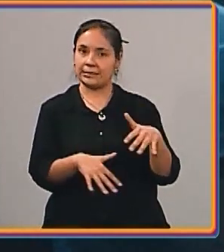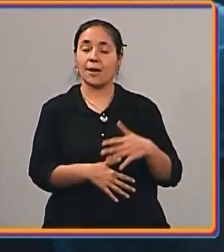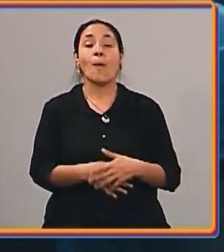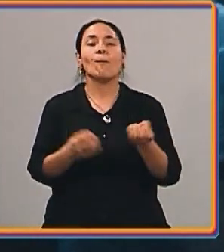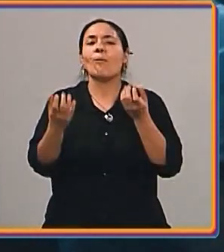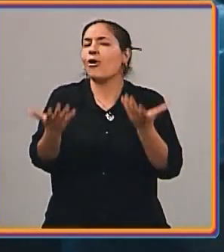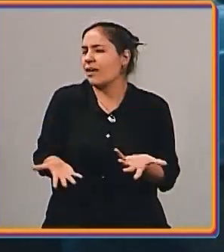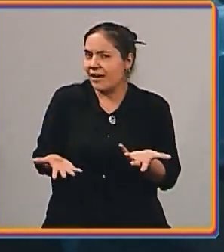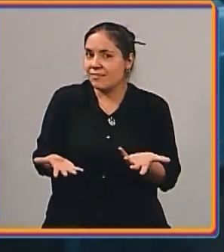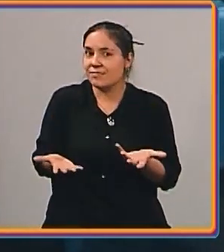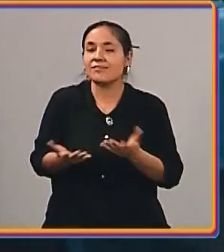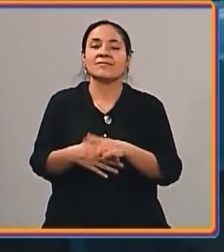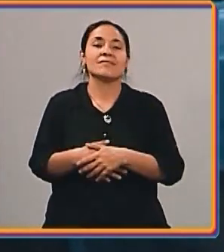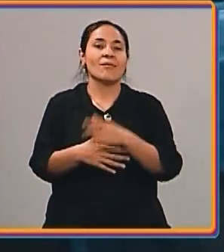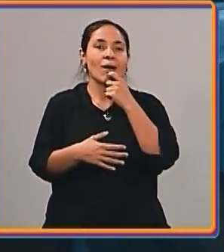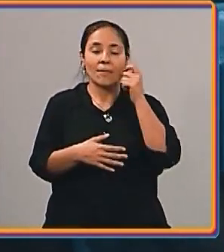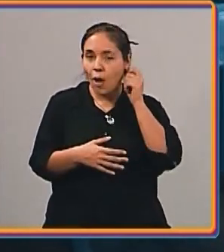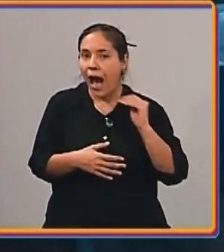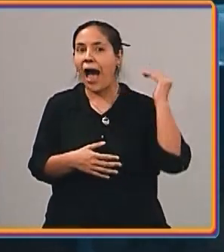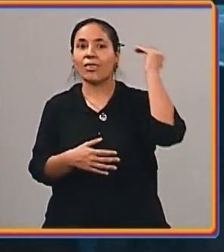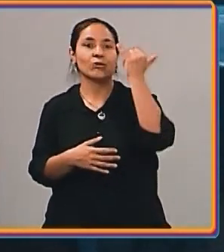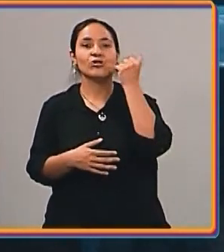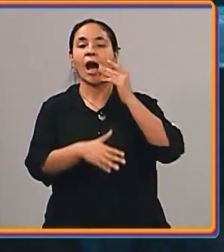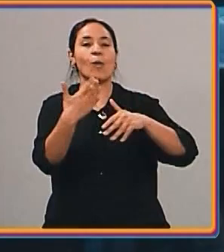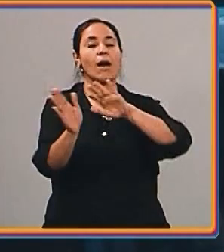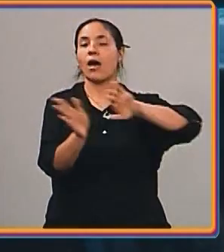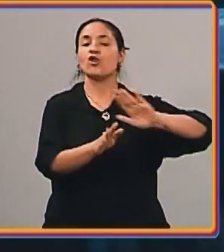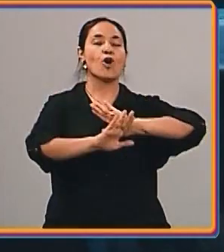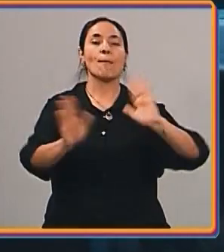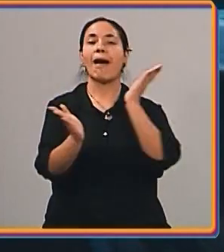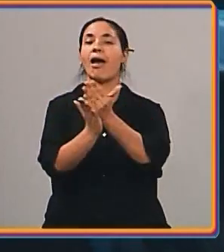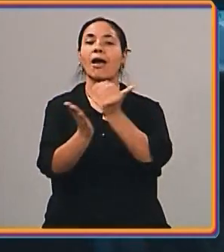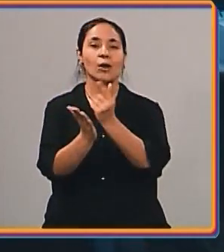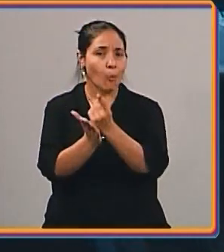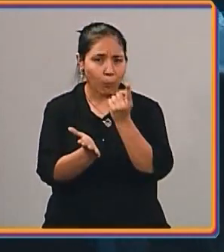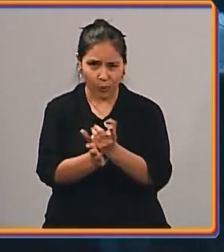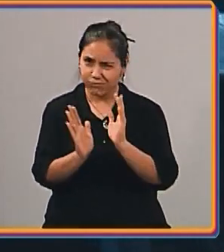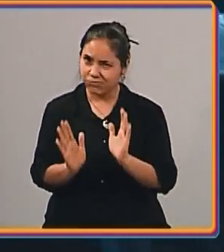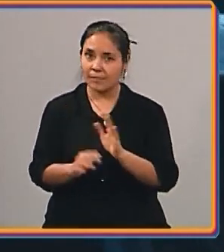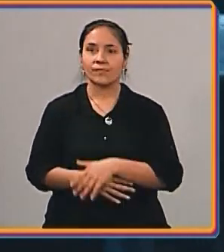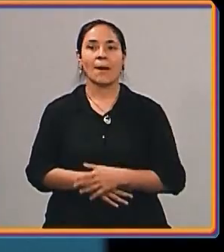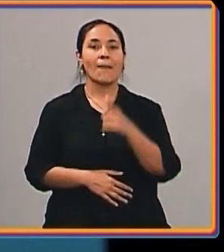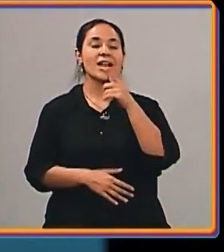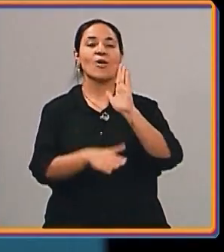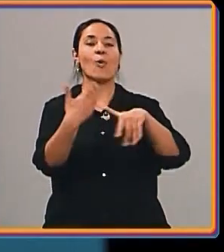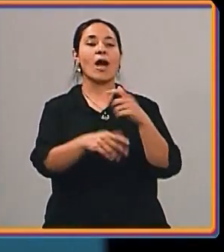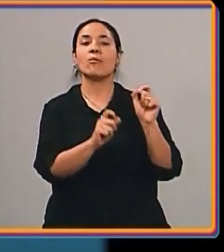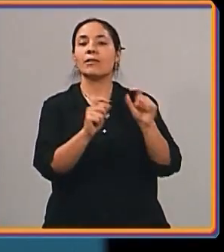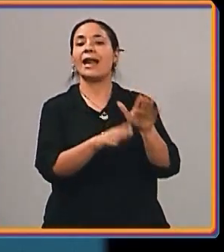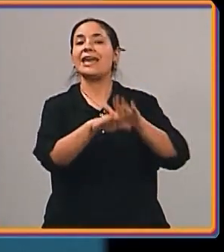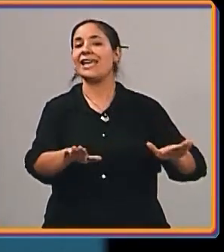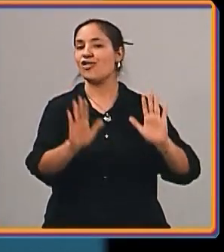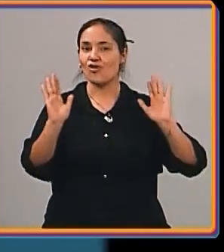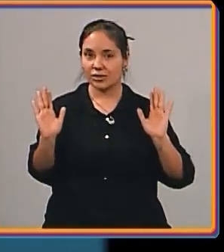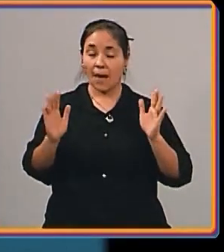mesa. ¿Por qué es esto? ¿Acaso cuando crecemos ya no podemos jugar? Se dice siempre que el juego es inherente al niño,